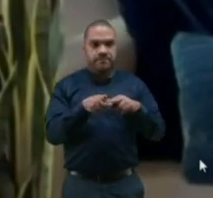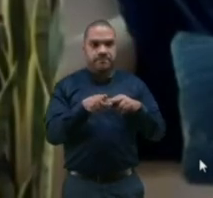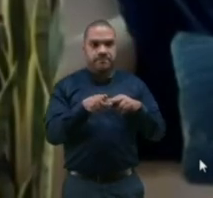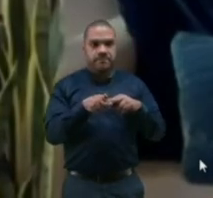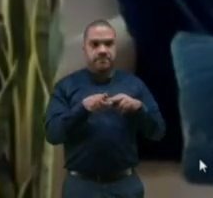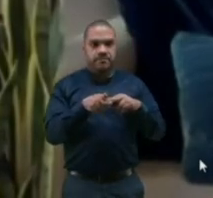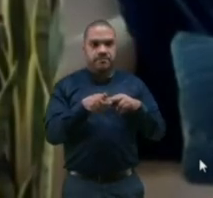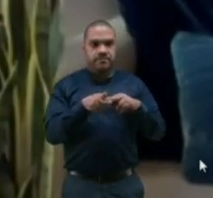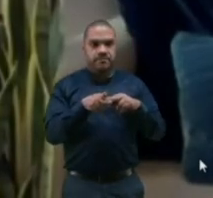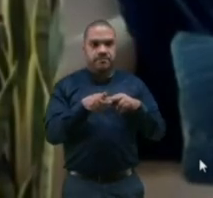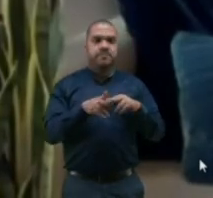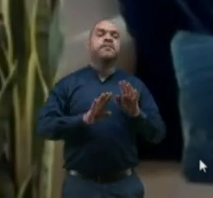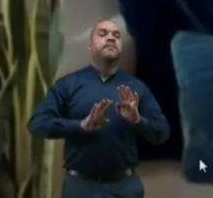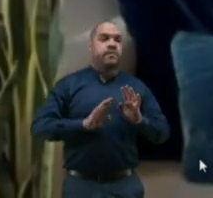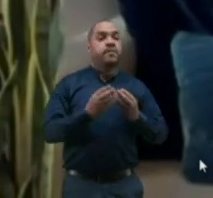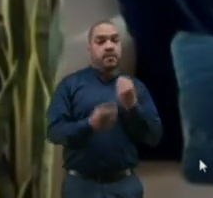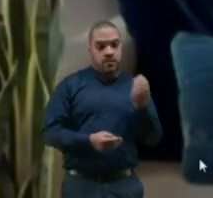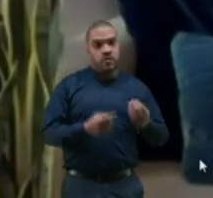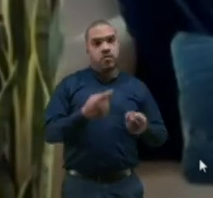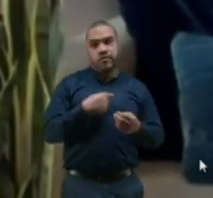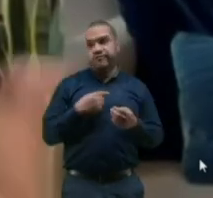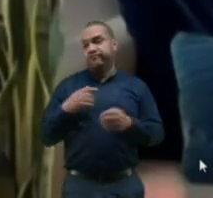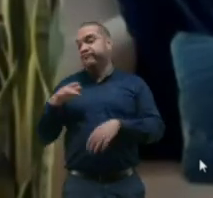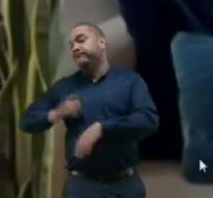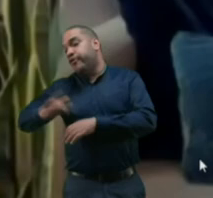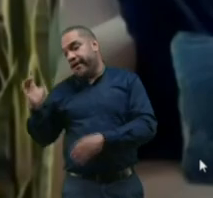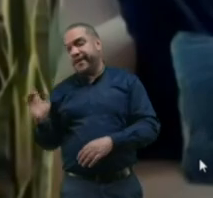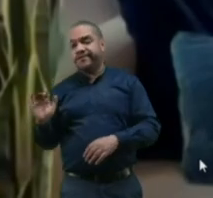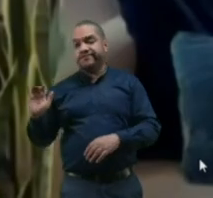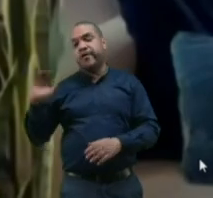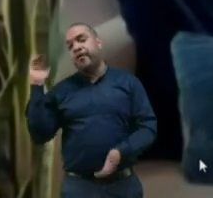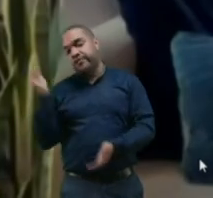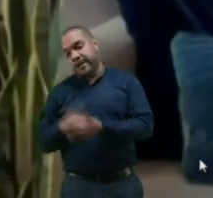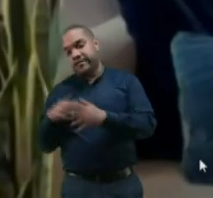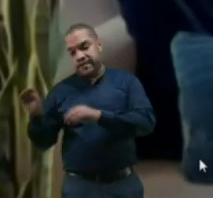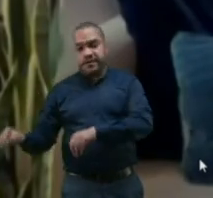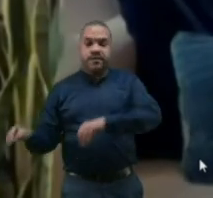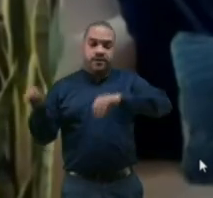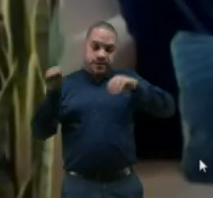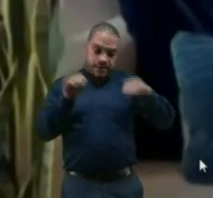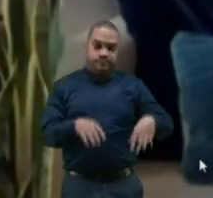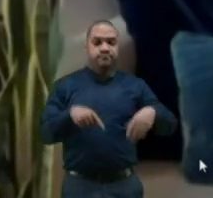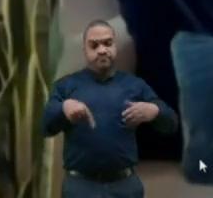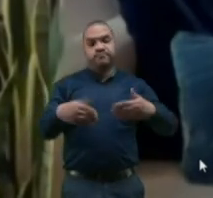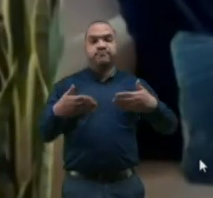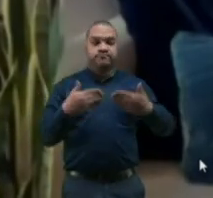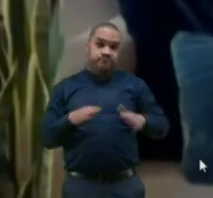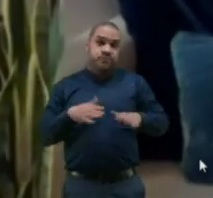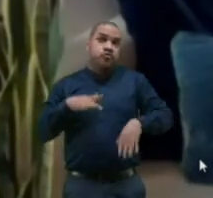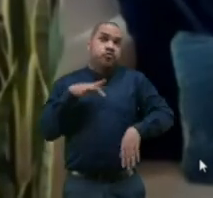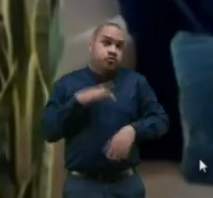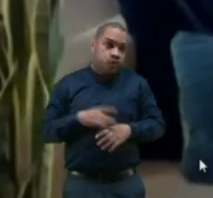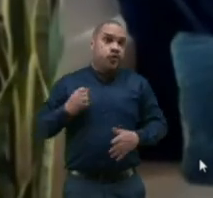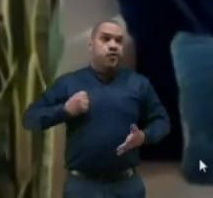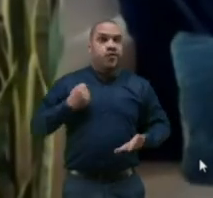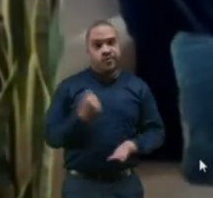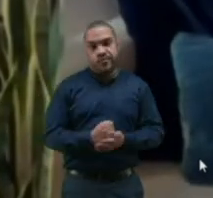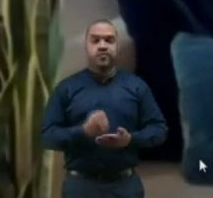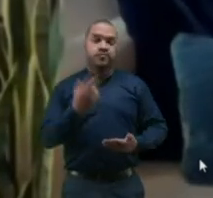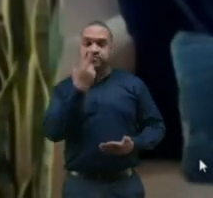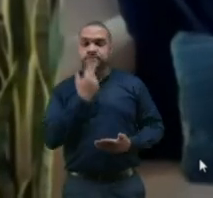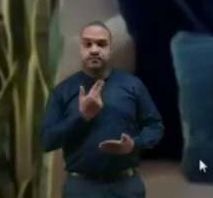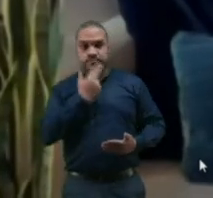así que tuve que volver a panamá por obligación por compromiso y yo también quería volver para poder aportar a eso que a mí me